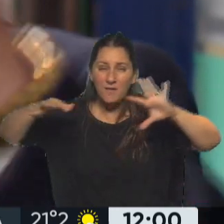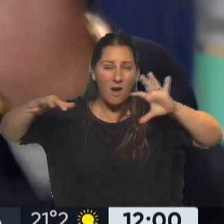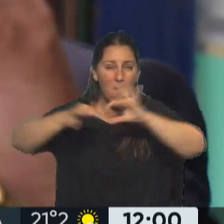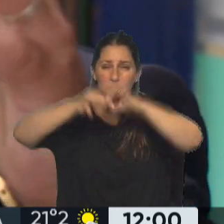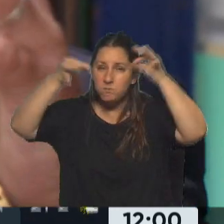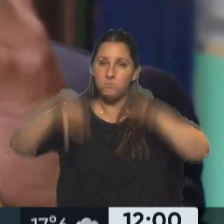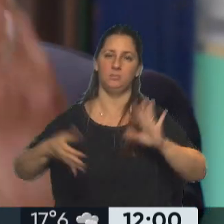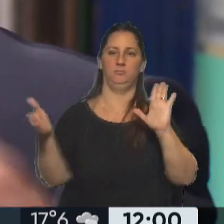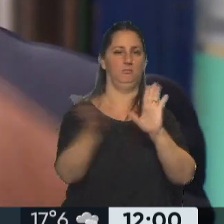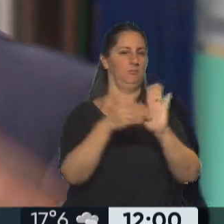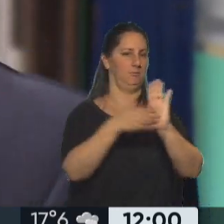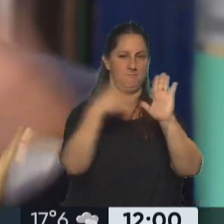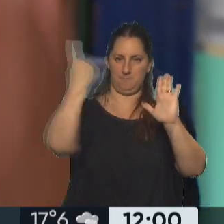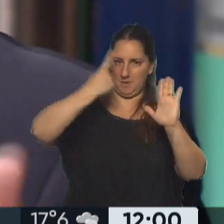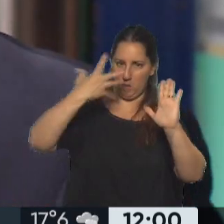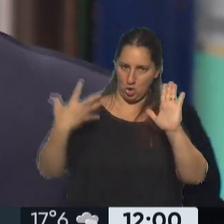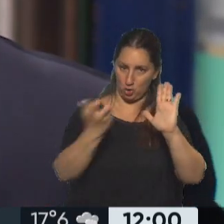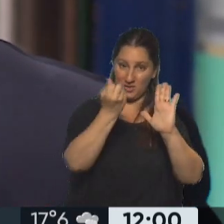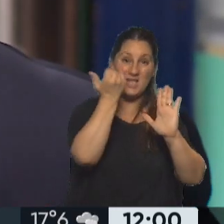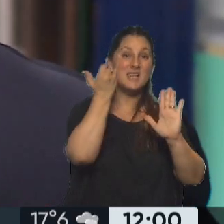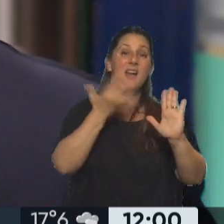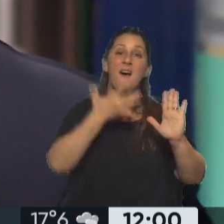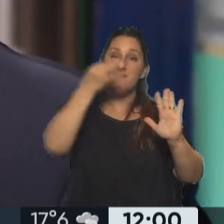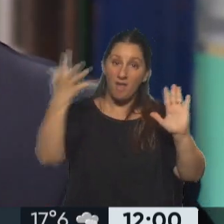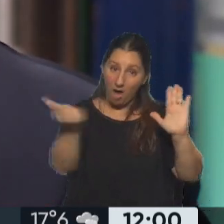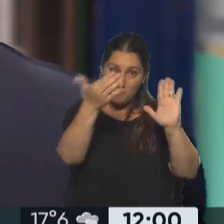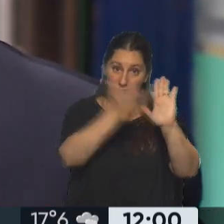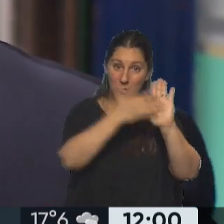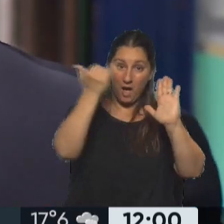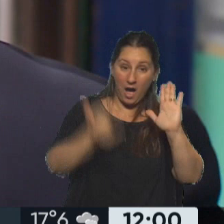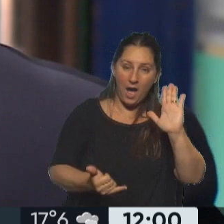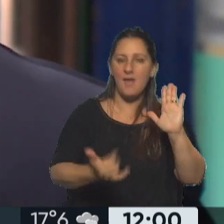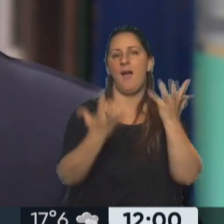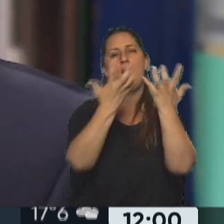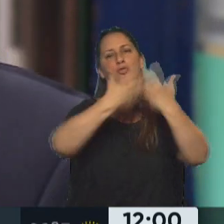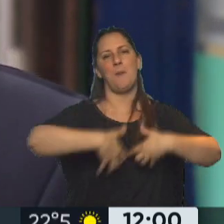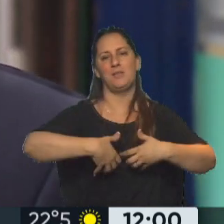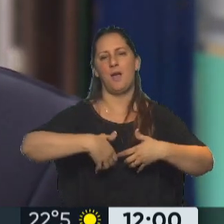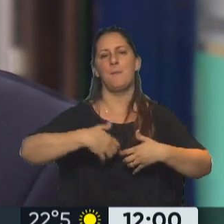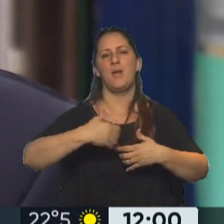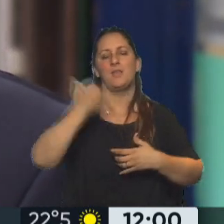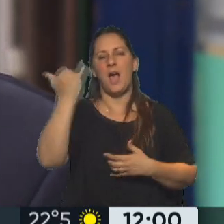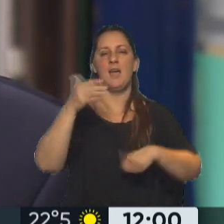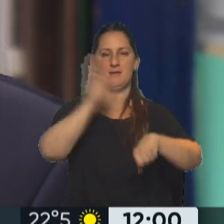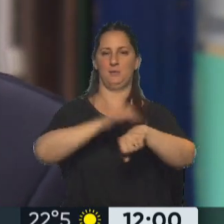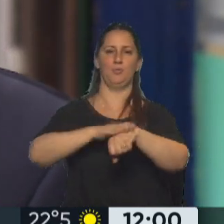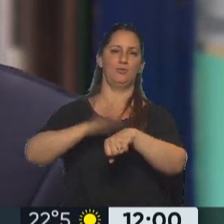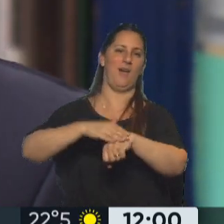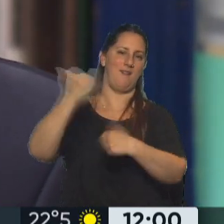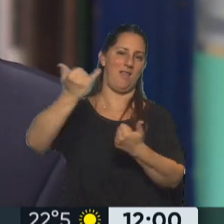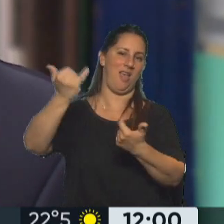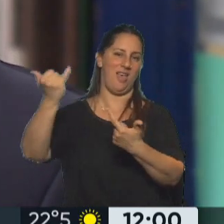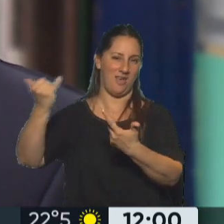con la mayor precisión posible, y recién después, por supuesto, por decantación, surgirán todos los responsables, ¿no? Y